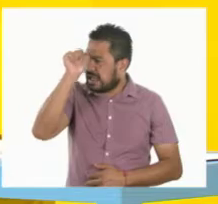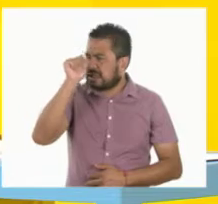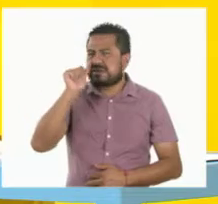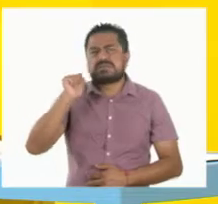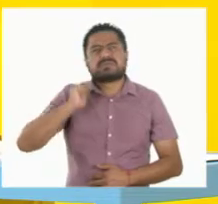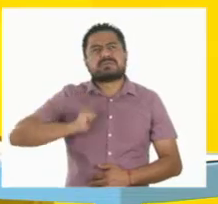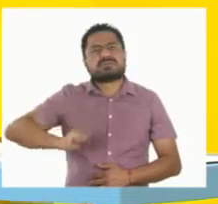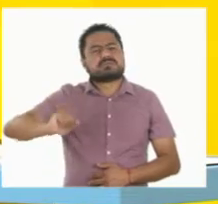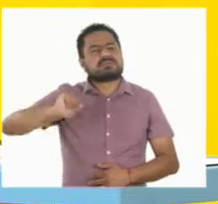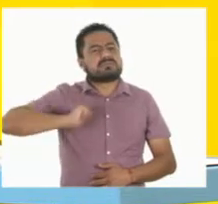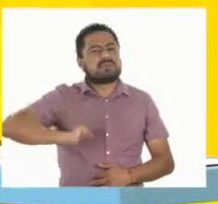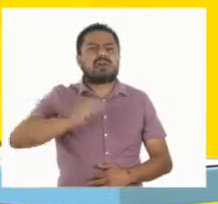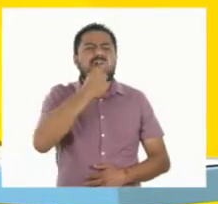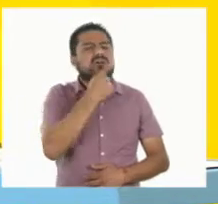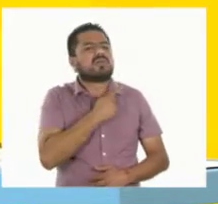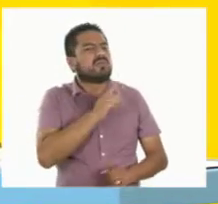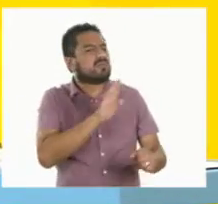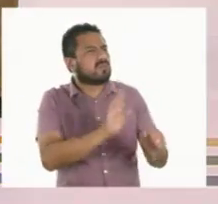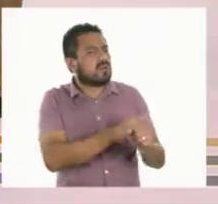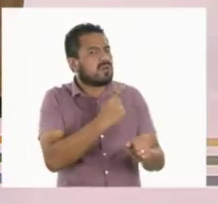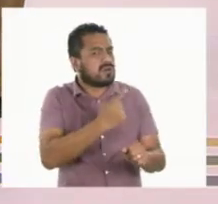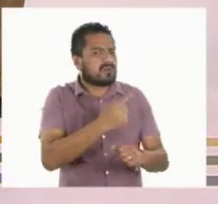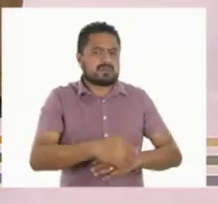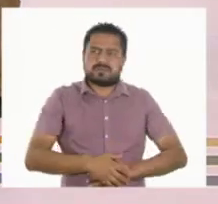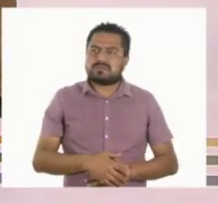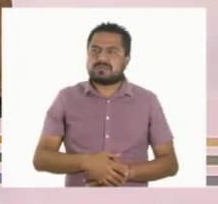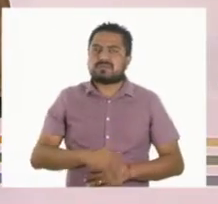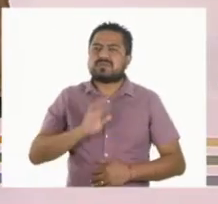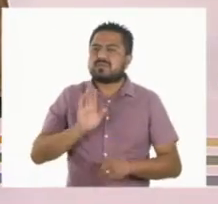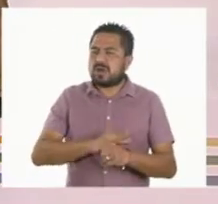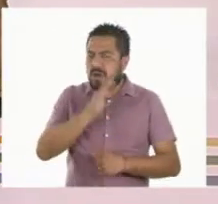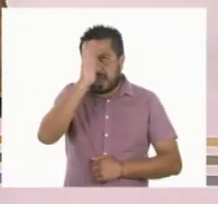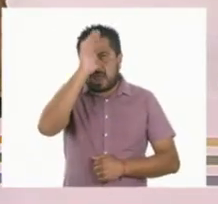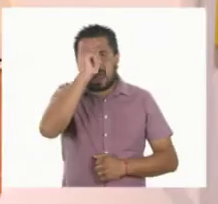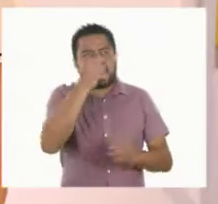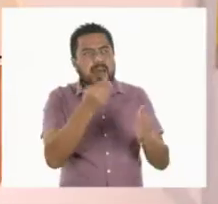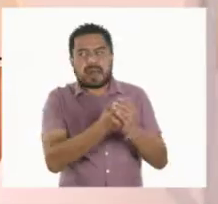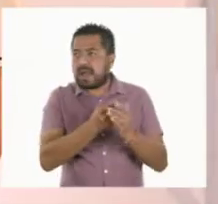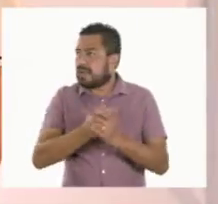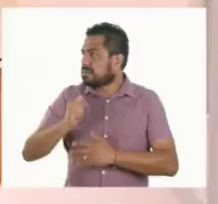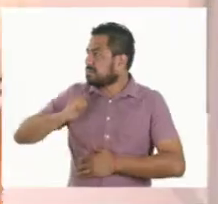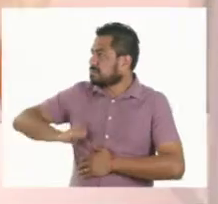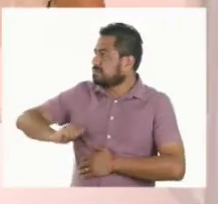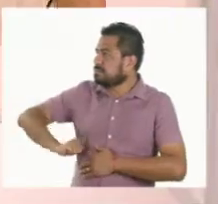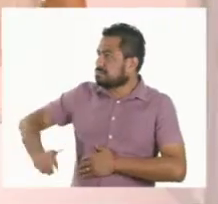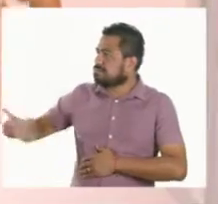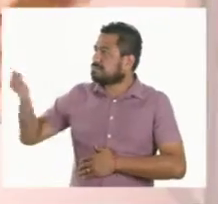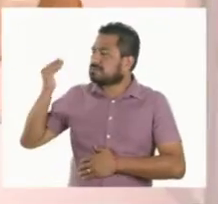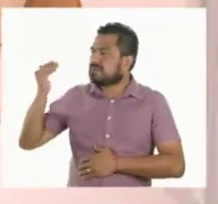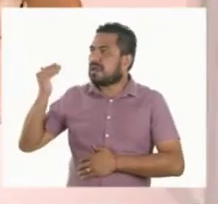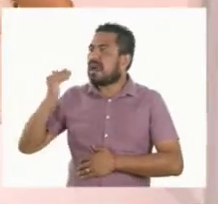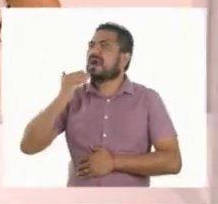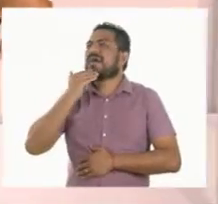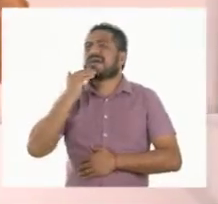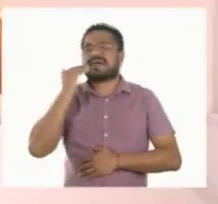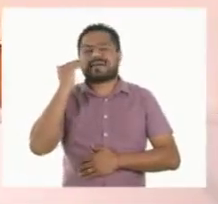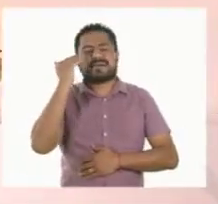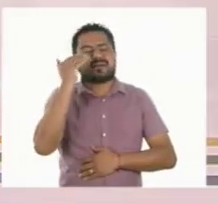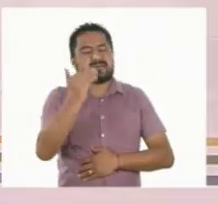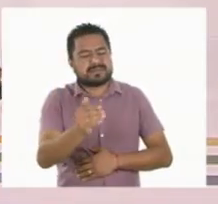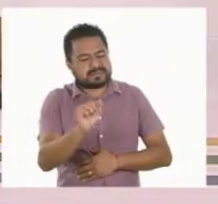viejos tiempos. Dinos por qué. Porque vamos a recordar lo que vimos la clase pasada. Ah, bueno. Muy